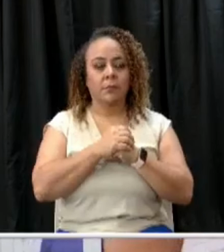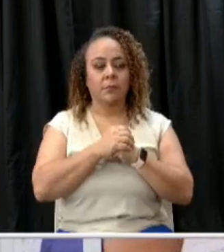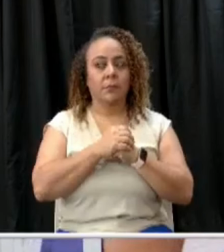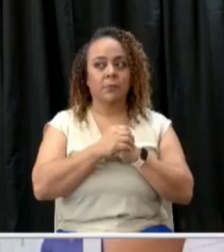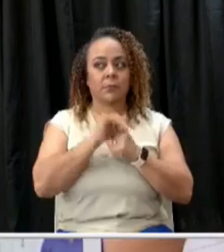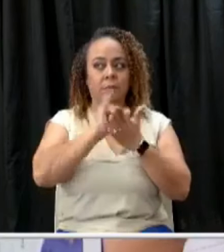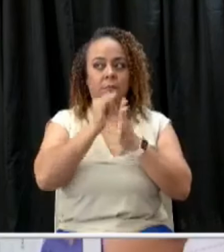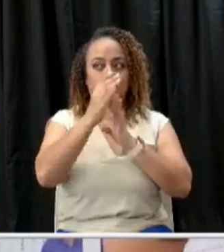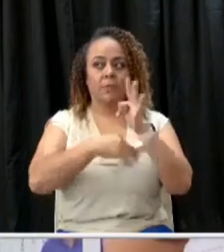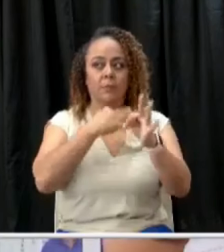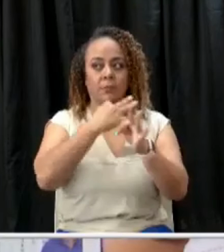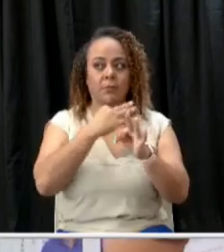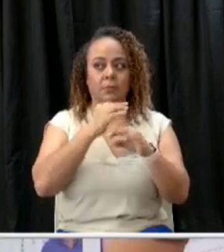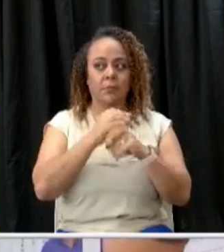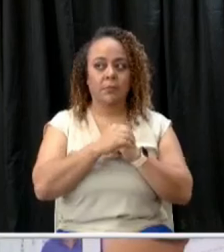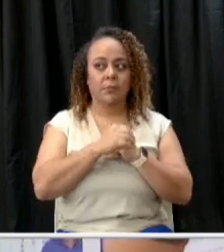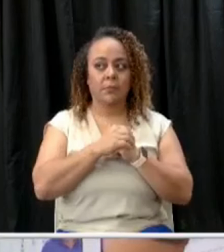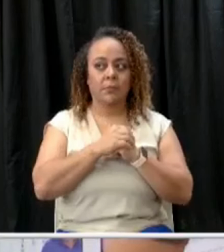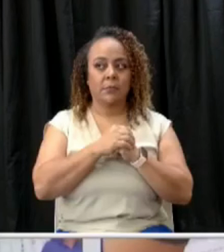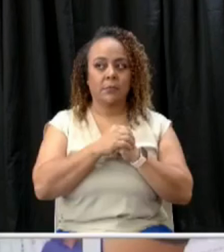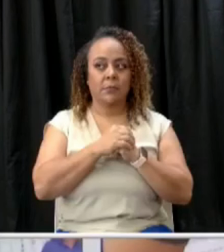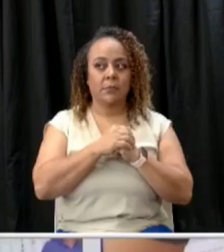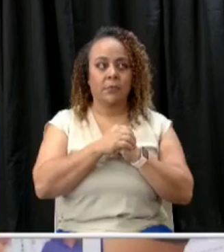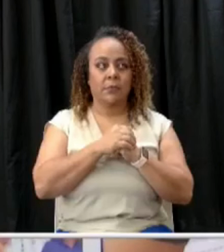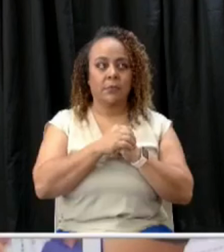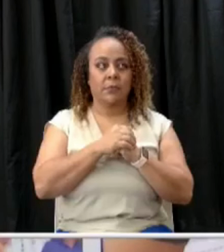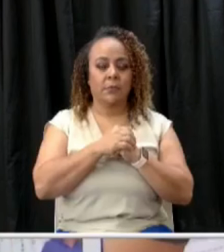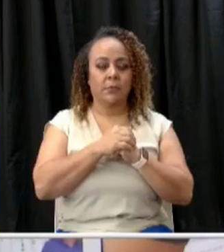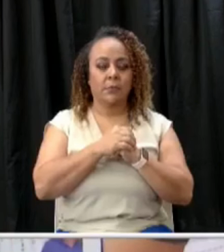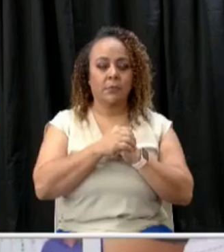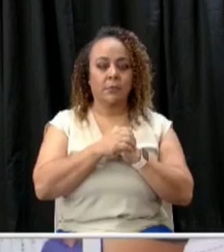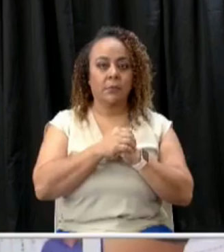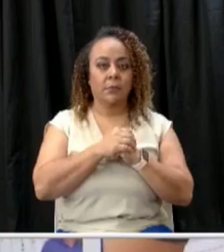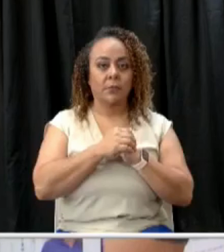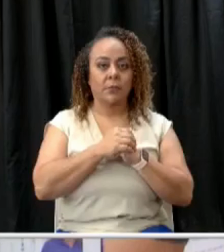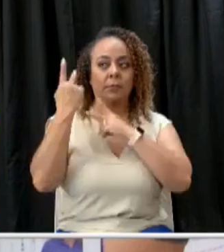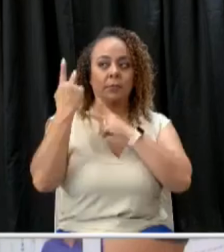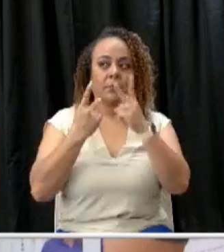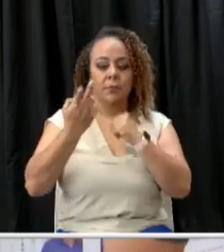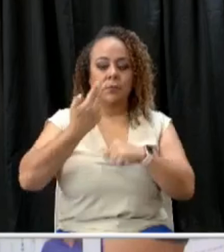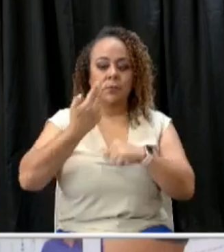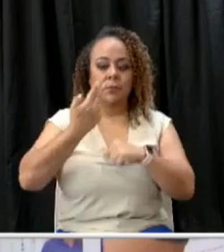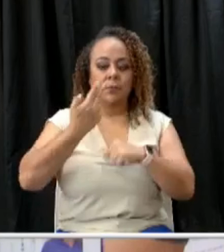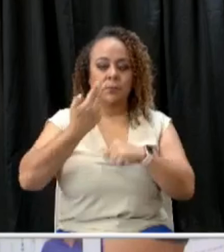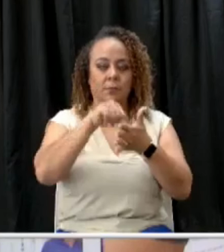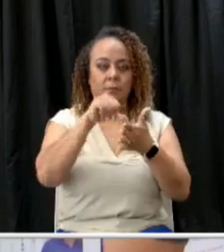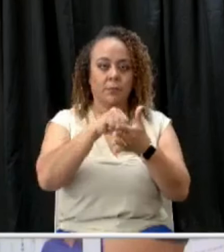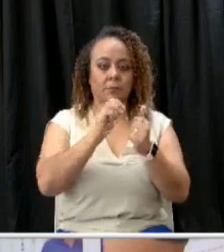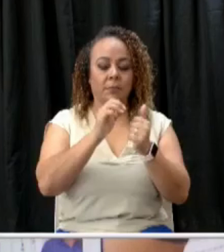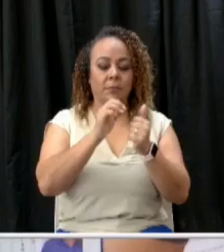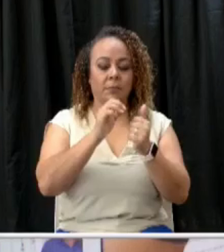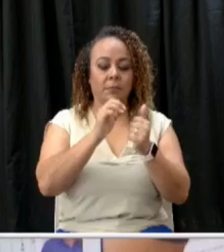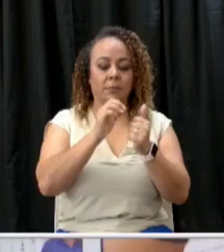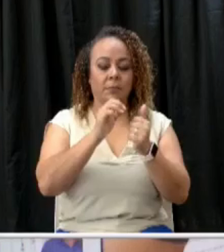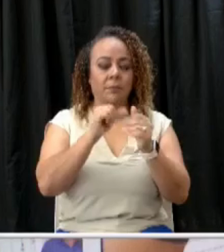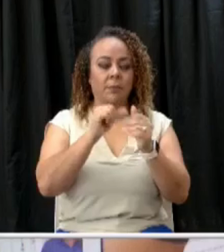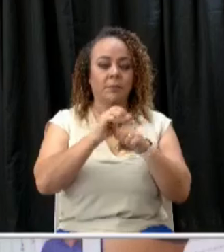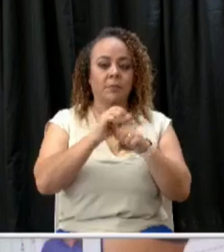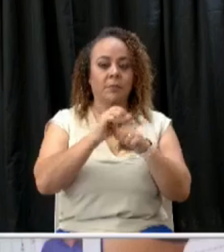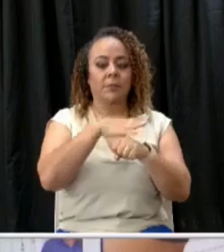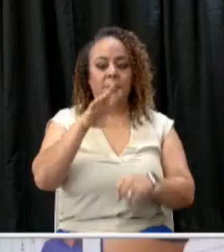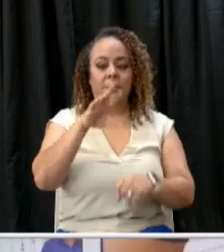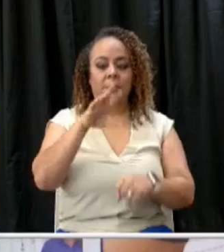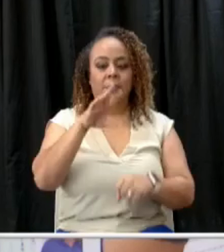o colaboraciones en el país. Entonces, pueden visitar nuestra página, la página de la Isla